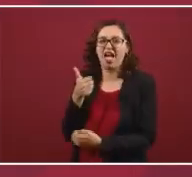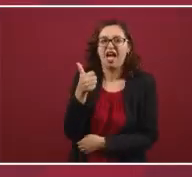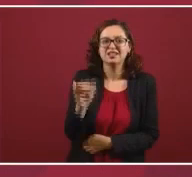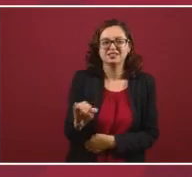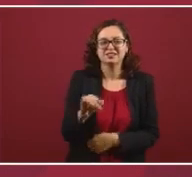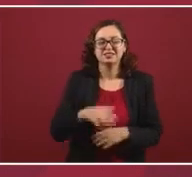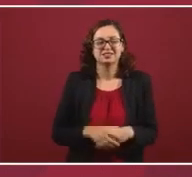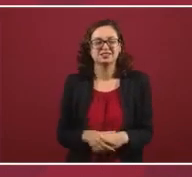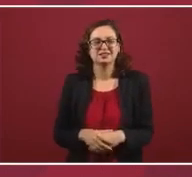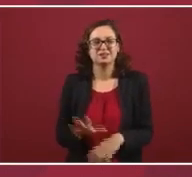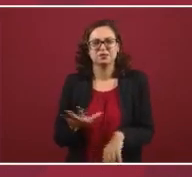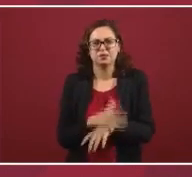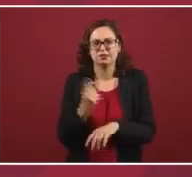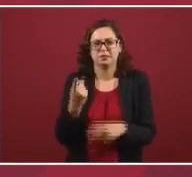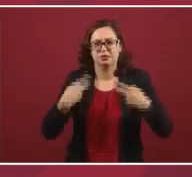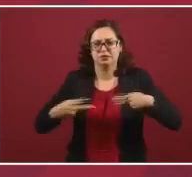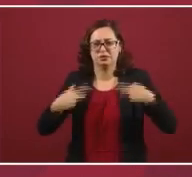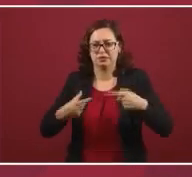que piensa